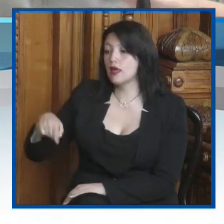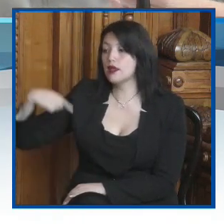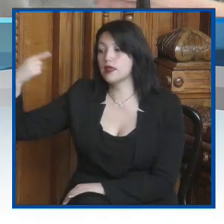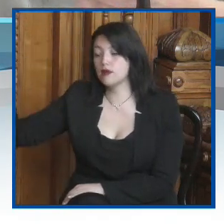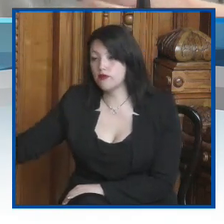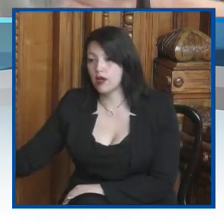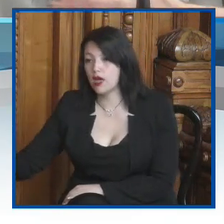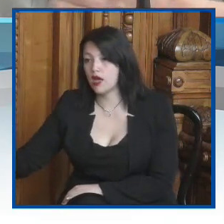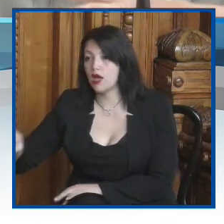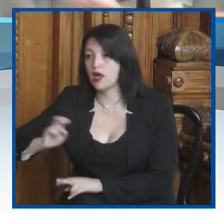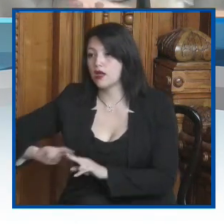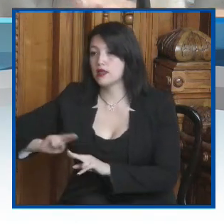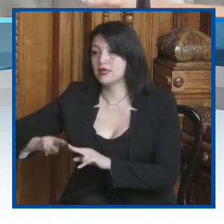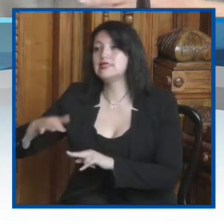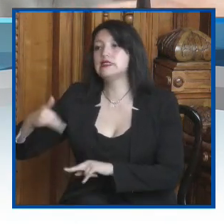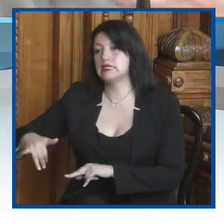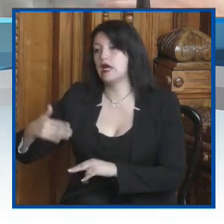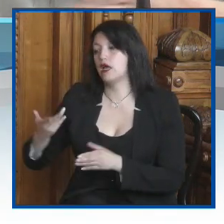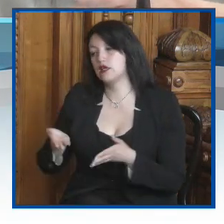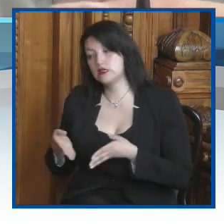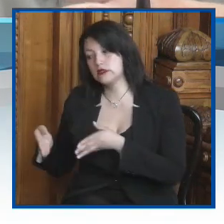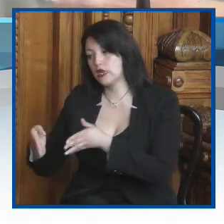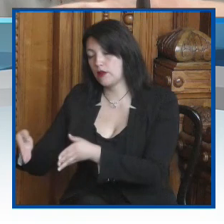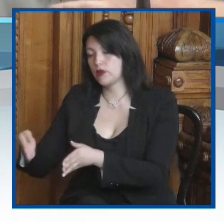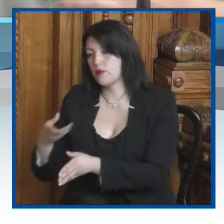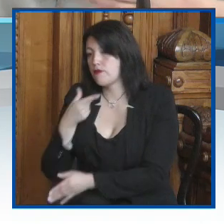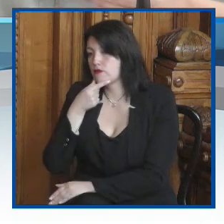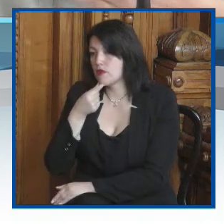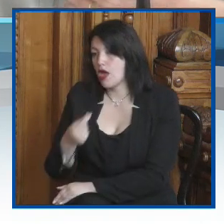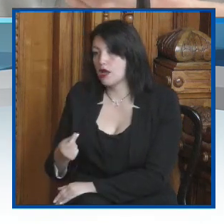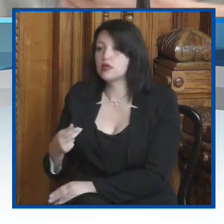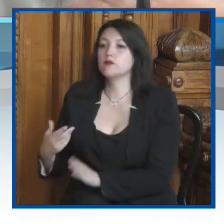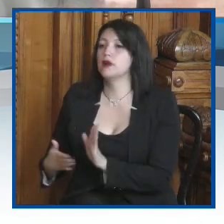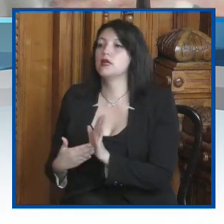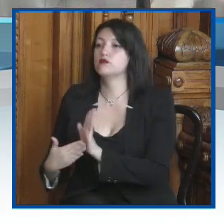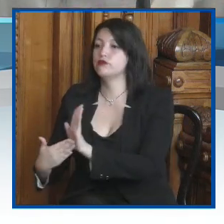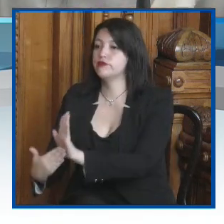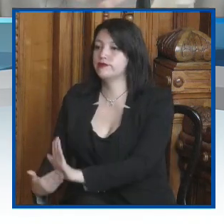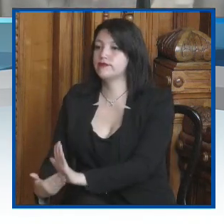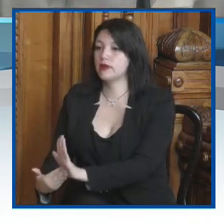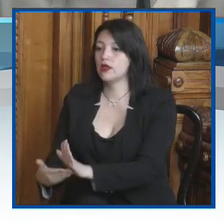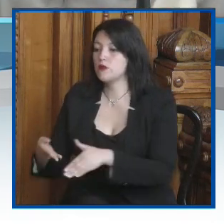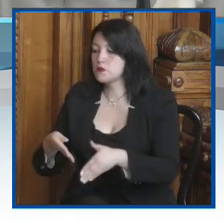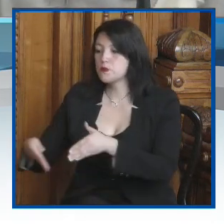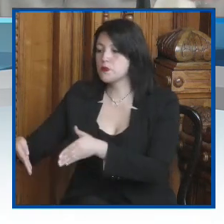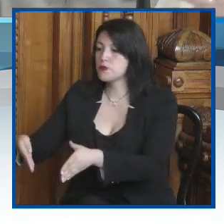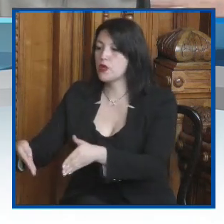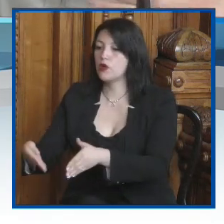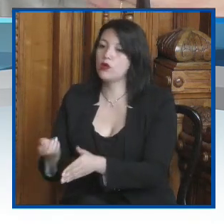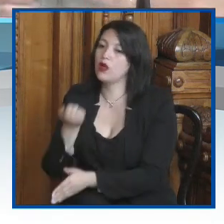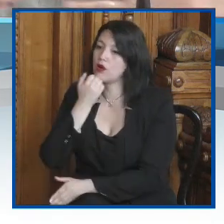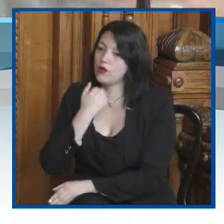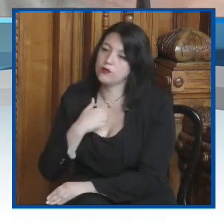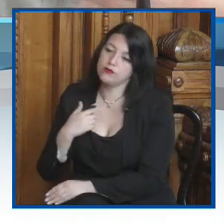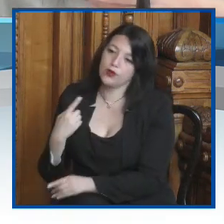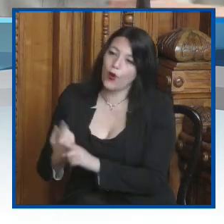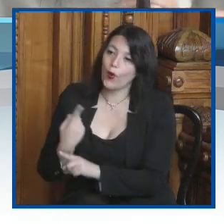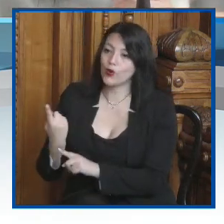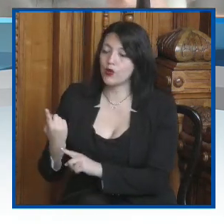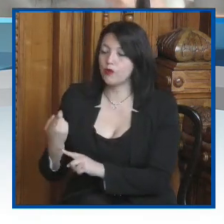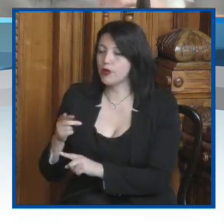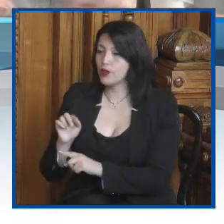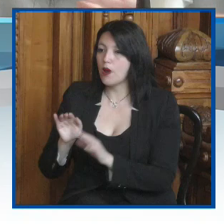arrancar, por lo menos ya le sea un camino un poco que más fácil y con los errores nuestros ya vamos a cometer otros, pero bueno, por lo menos